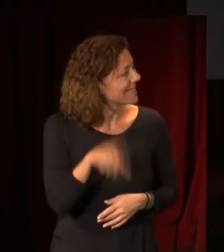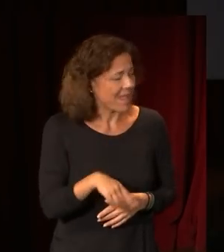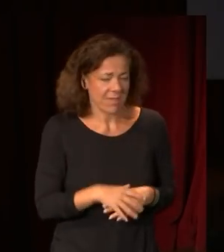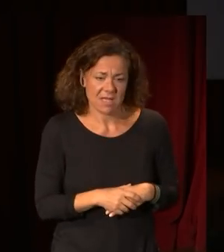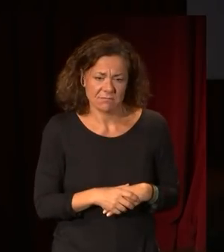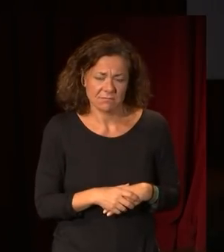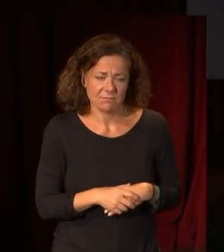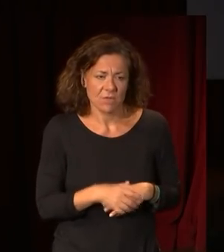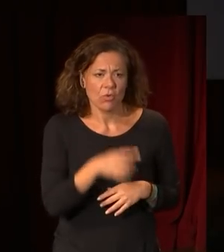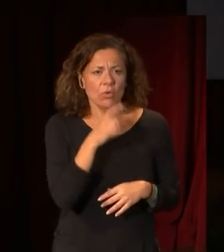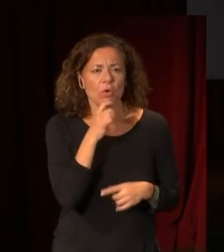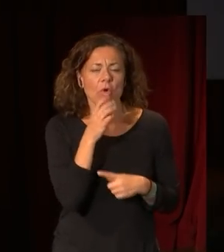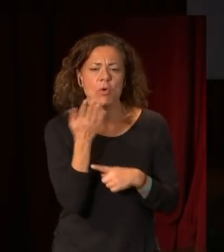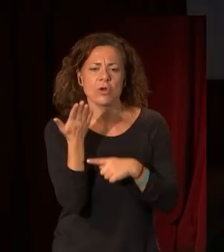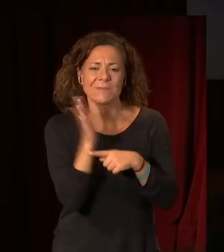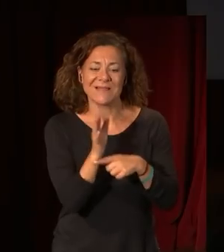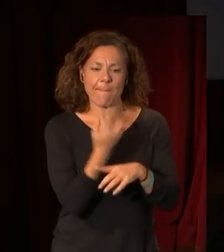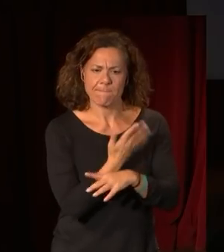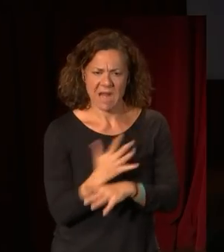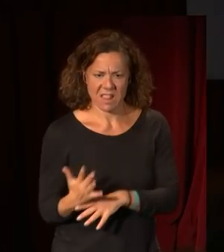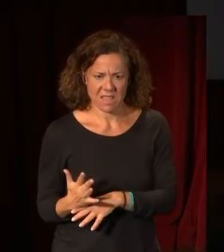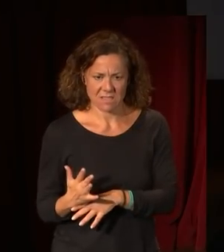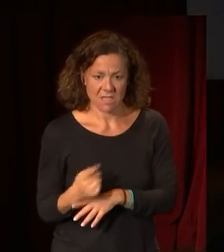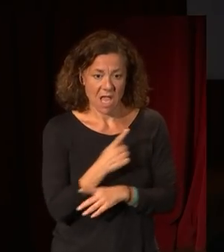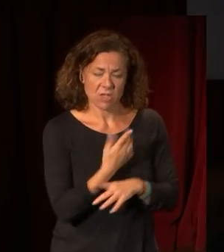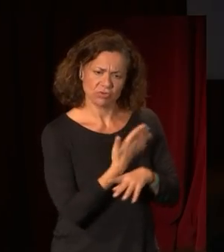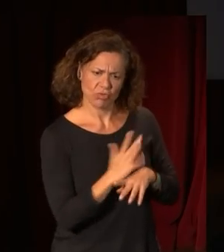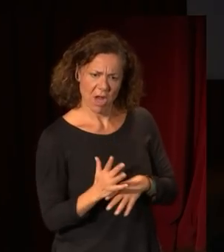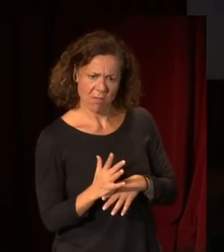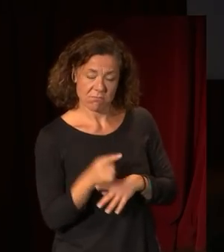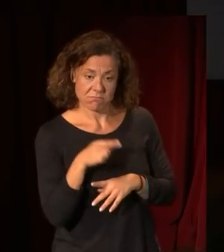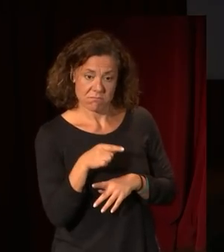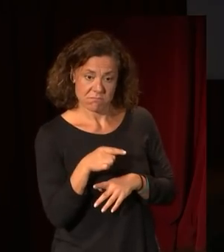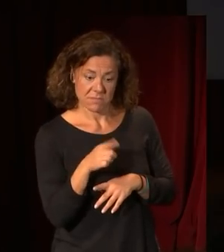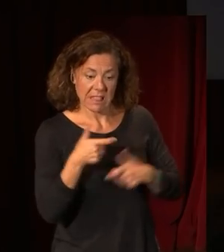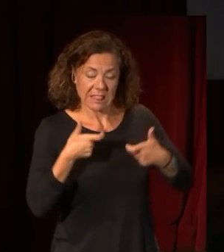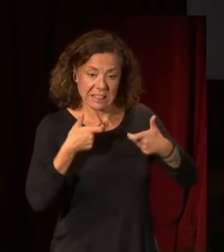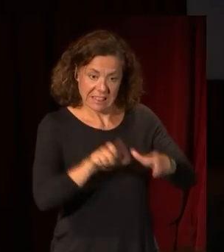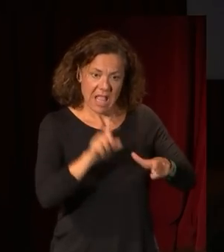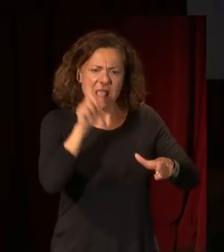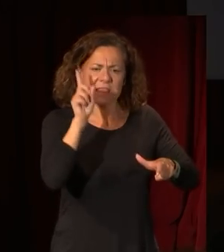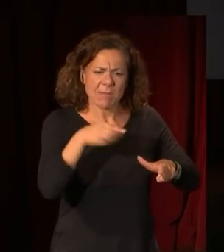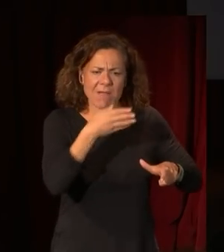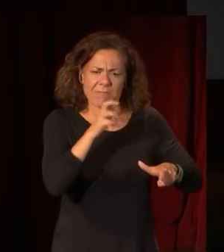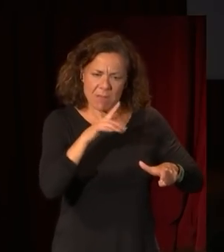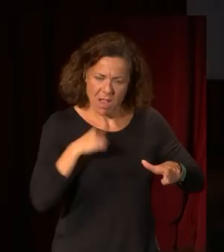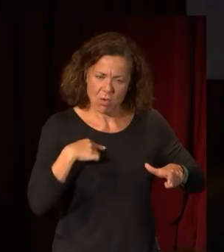la representación botánica ese es un campo en el que bermejo también destaca poderosamente